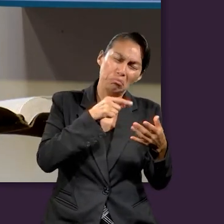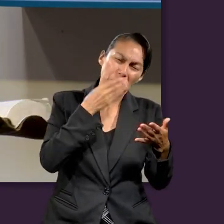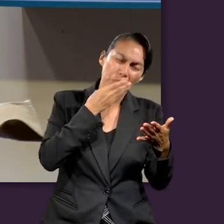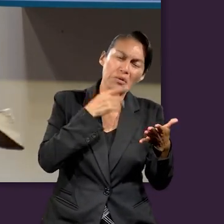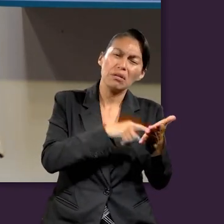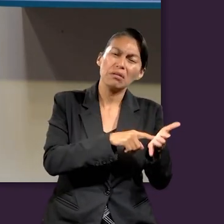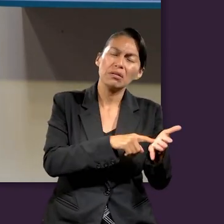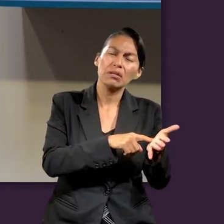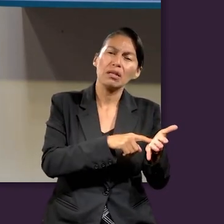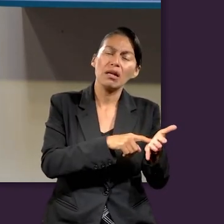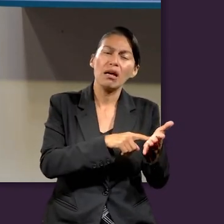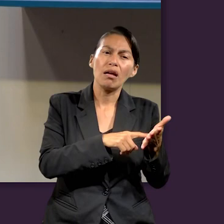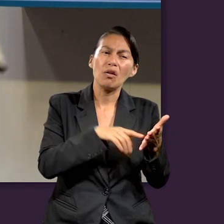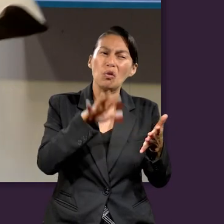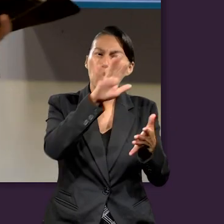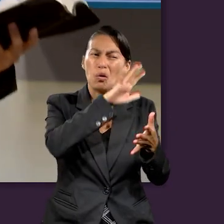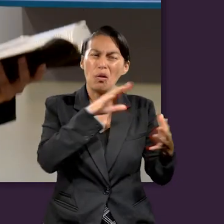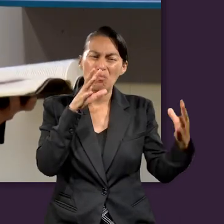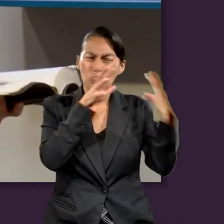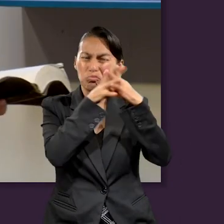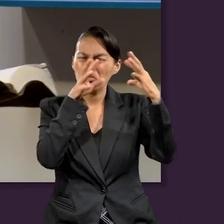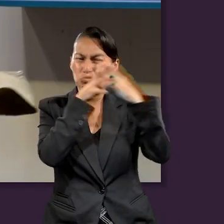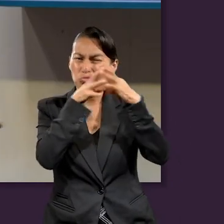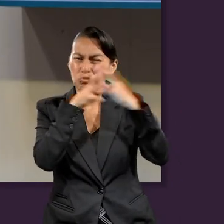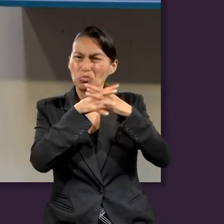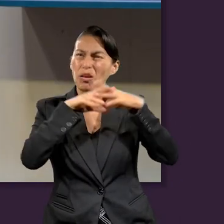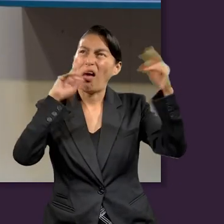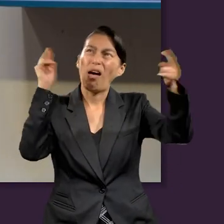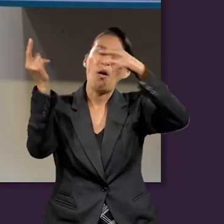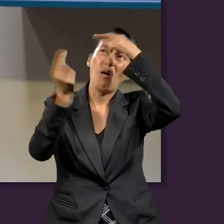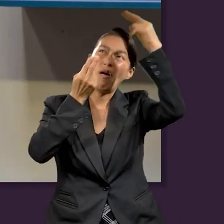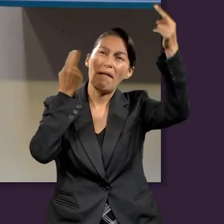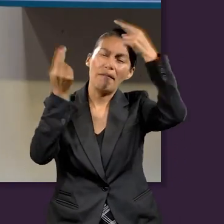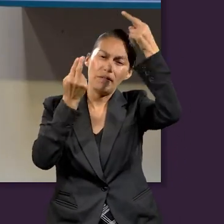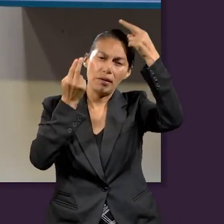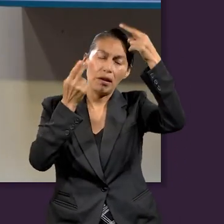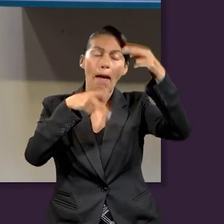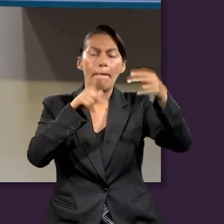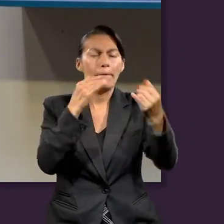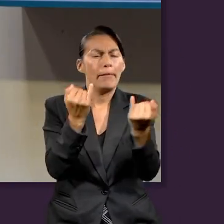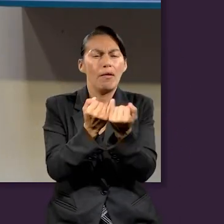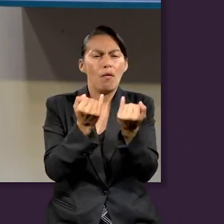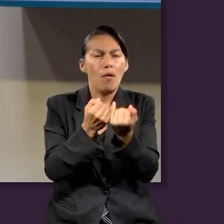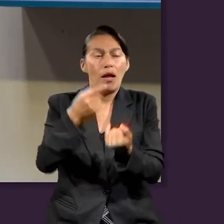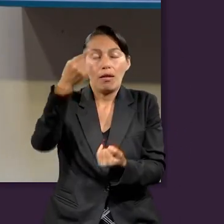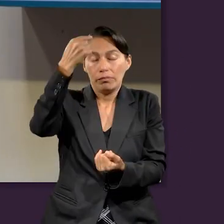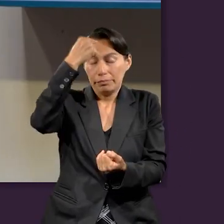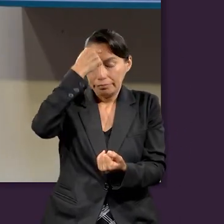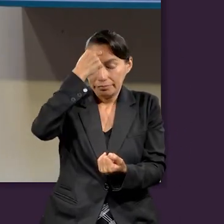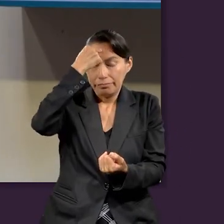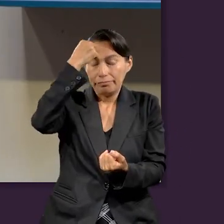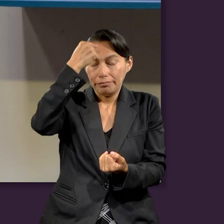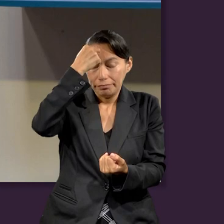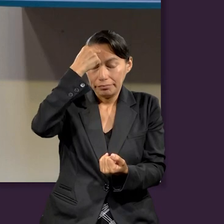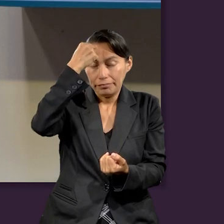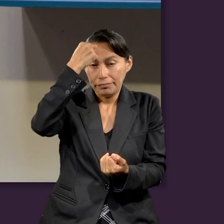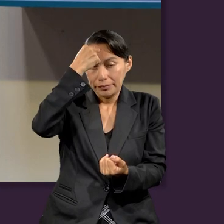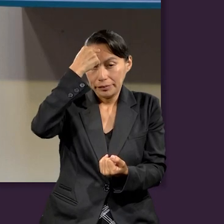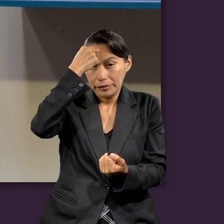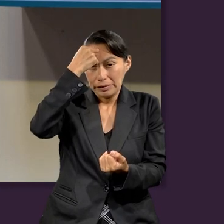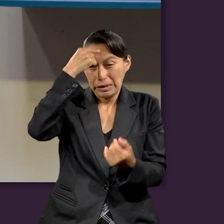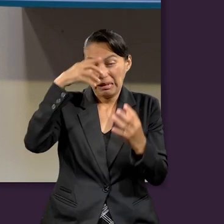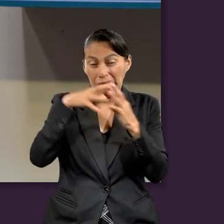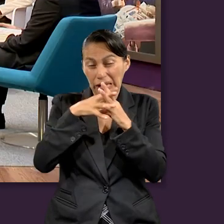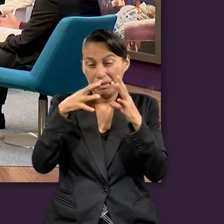Pero así como es a nivel universal, esa guerra se centra también en nuestros pensamientos y en nuestras